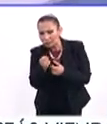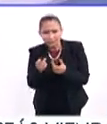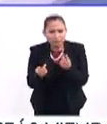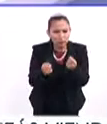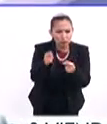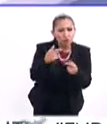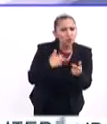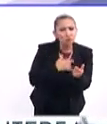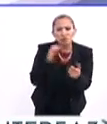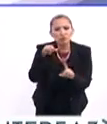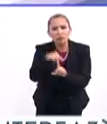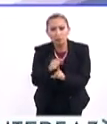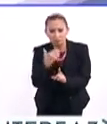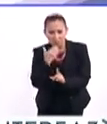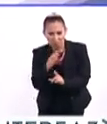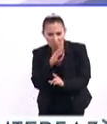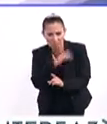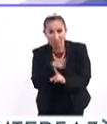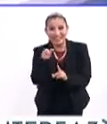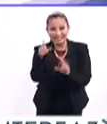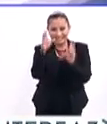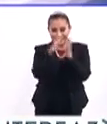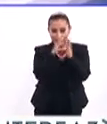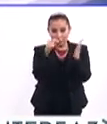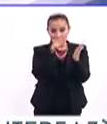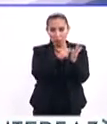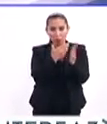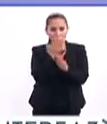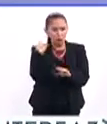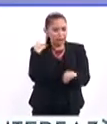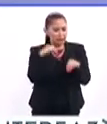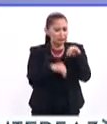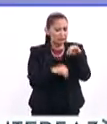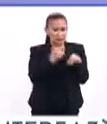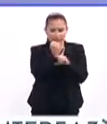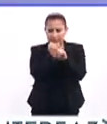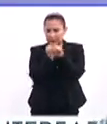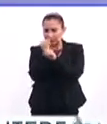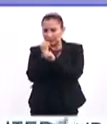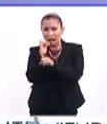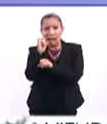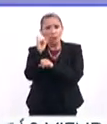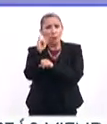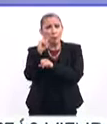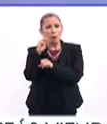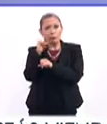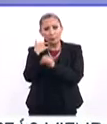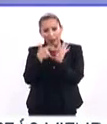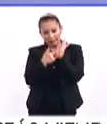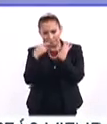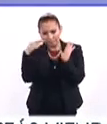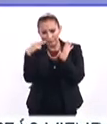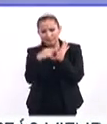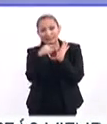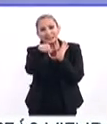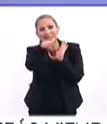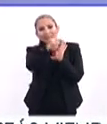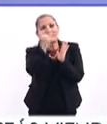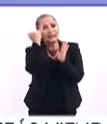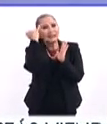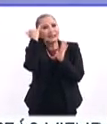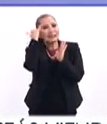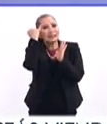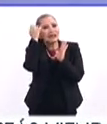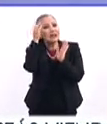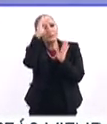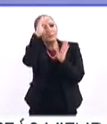de textos, que en ese sentido es un curador estupendo, Miguel León Portilla, para acercarnos a esa visión indígena,